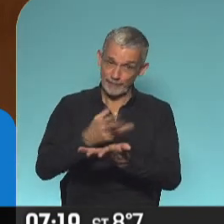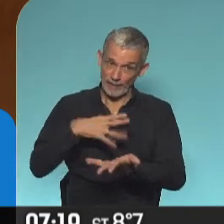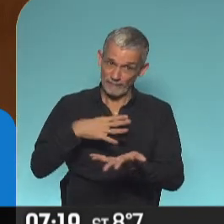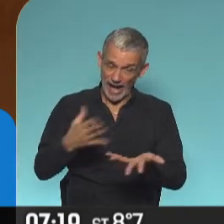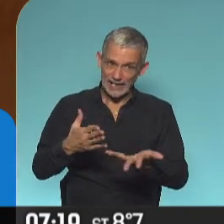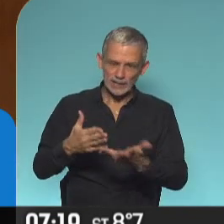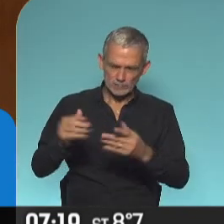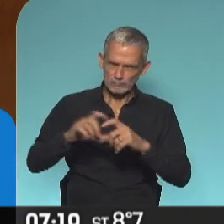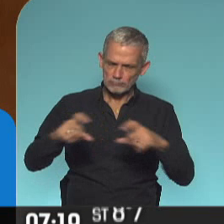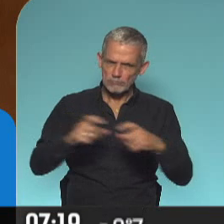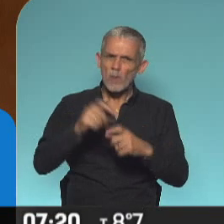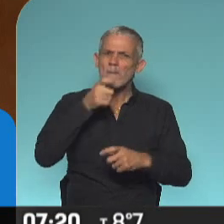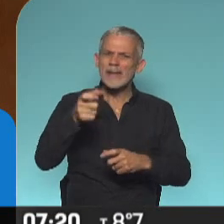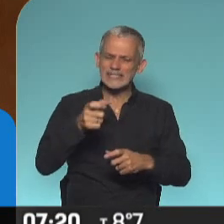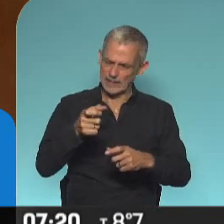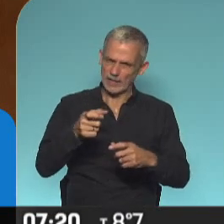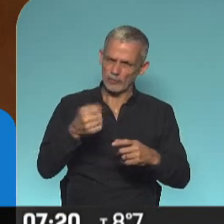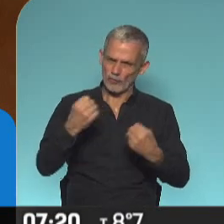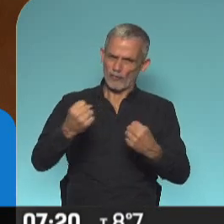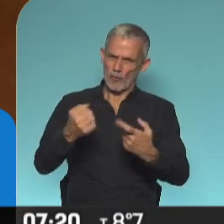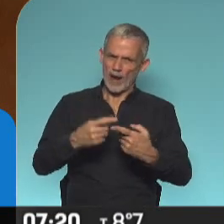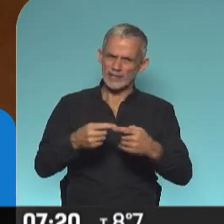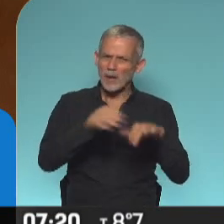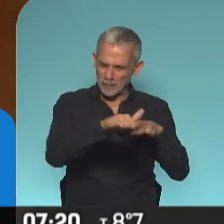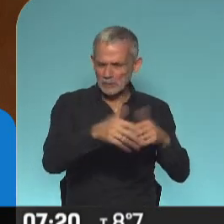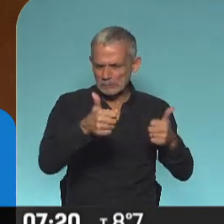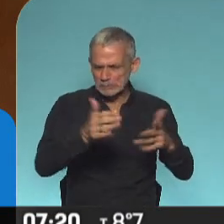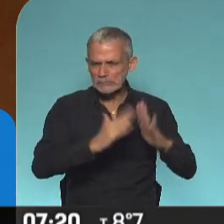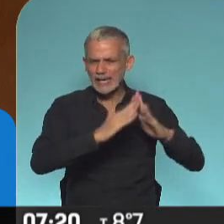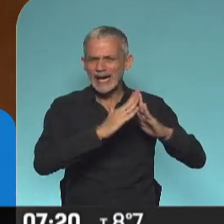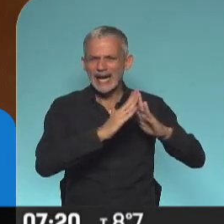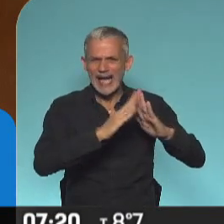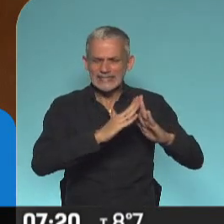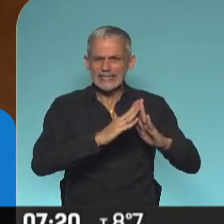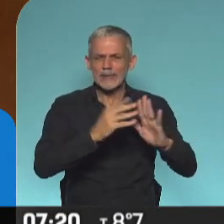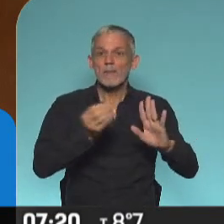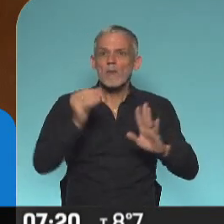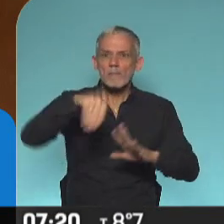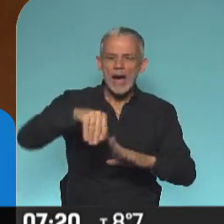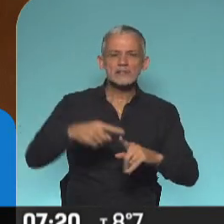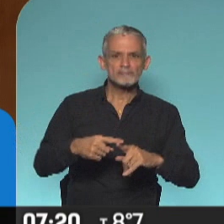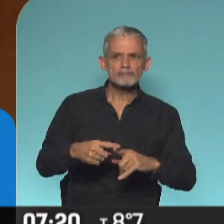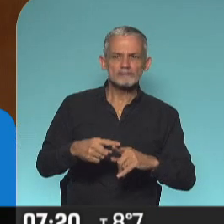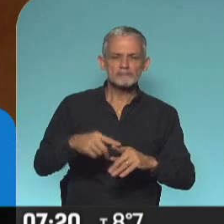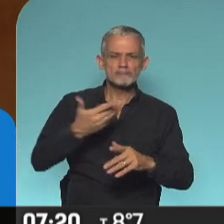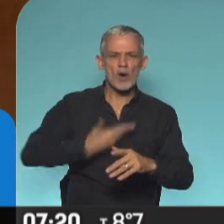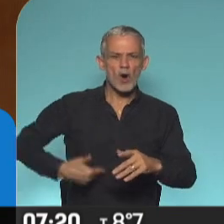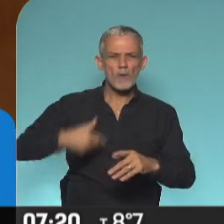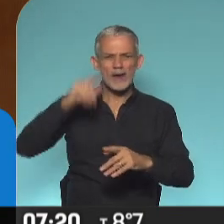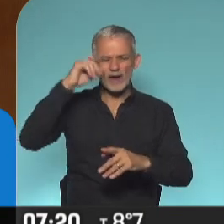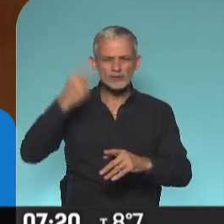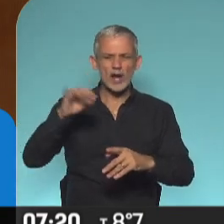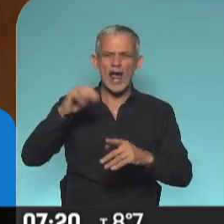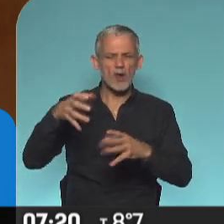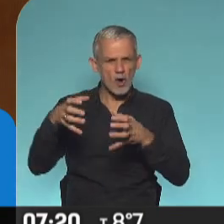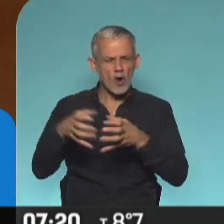intimidatorios en las redes sociales, al margen de esta protesta frente a la Casa de Lorenzetti y a la solidaridad de los funcionarios del Gobierno Nacional, del